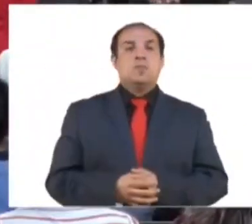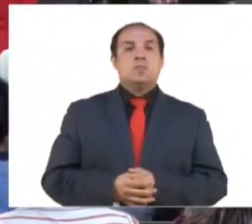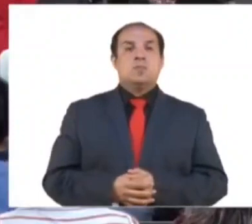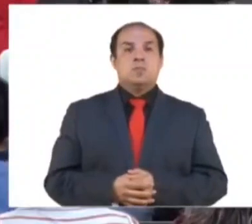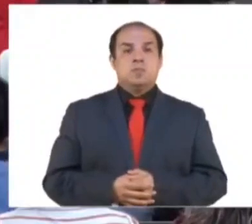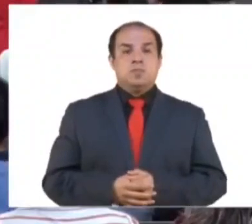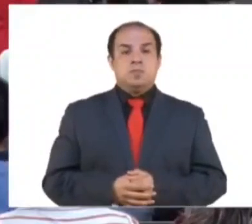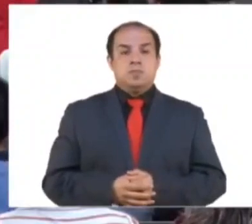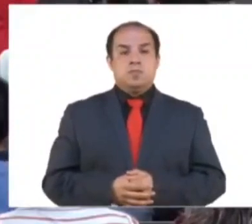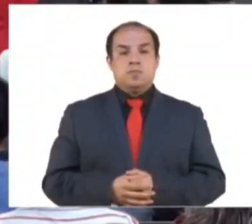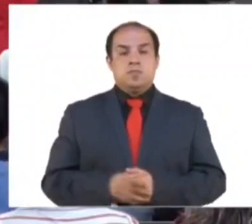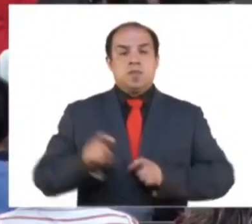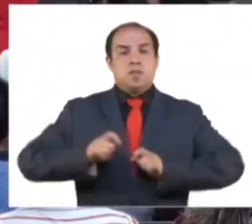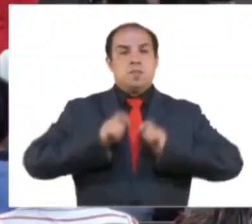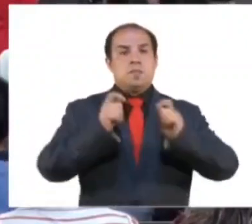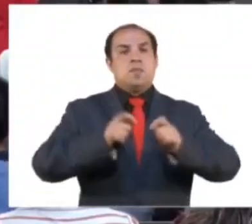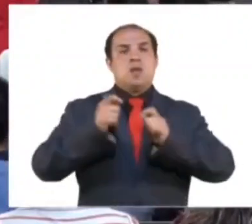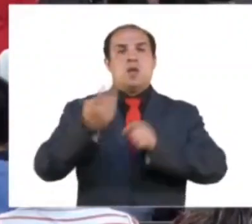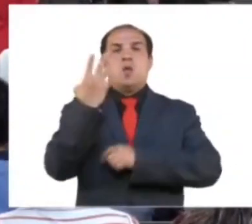El día de hoy vamos a entregar